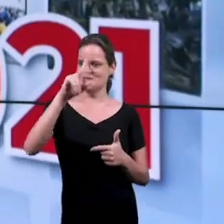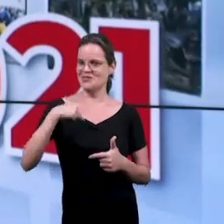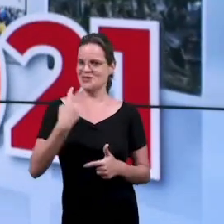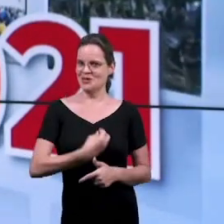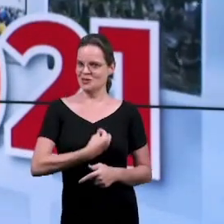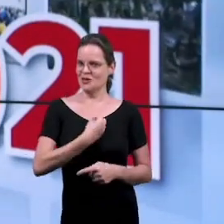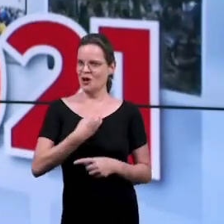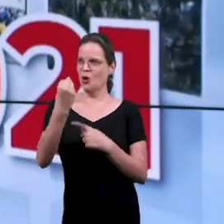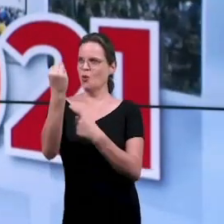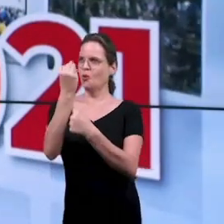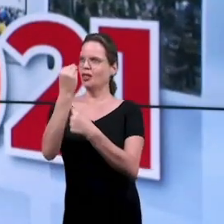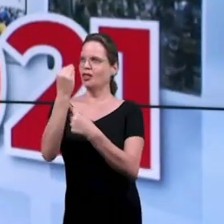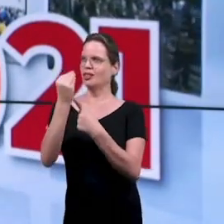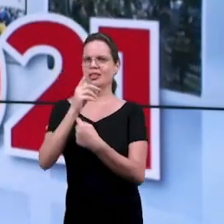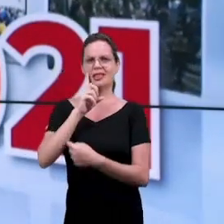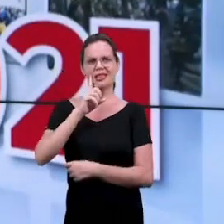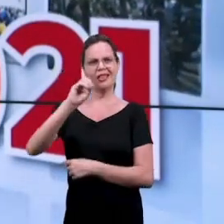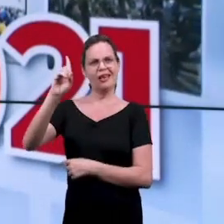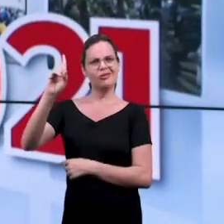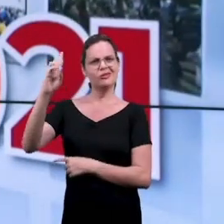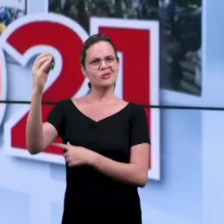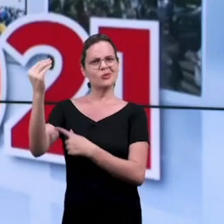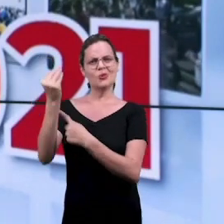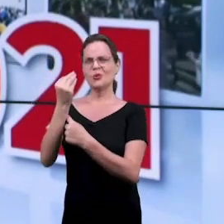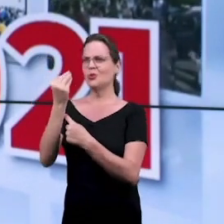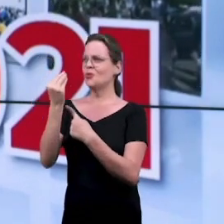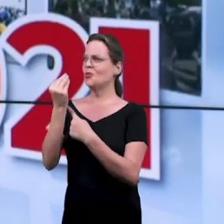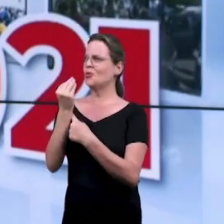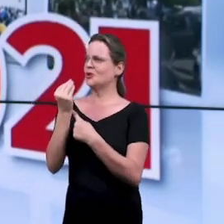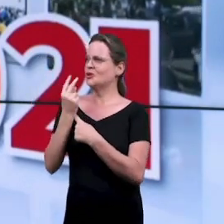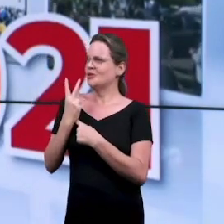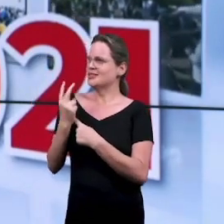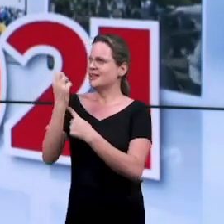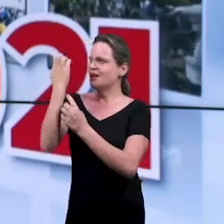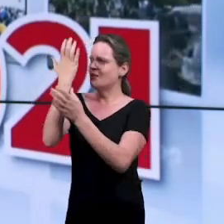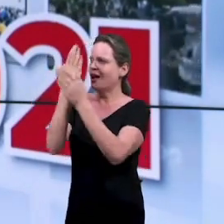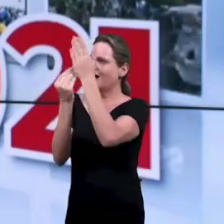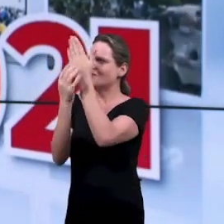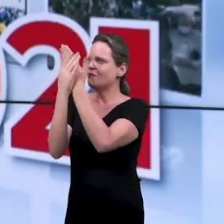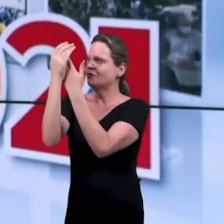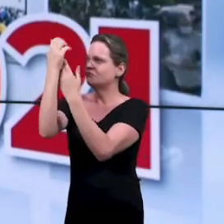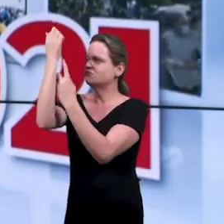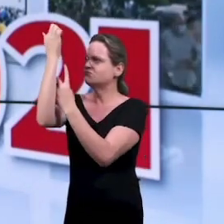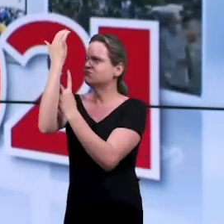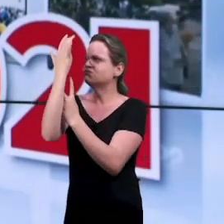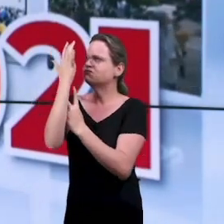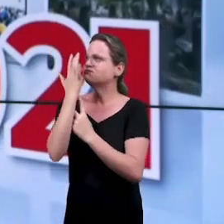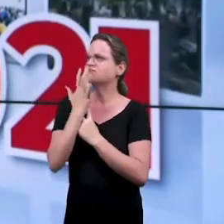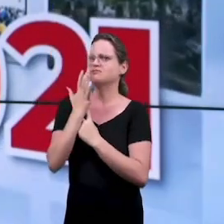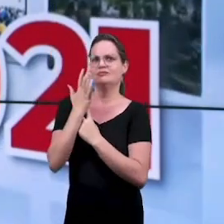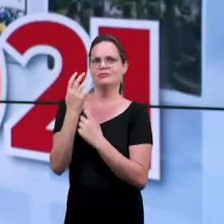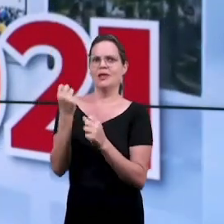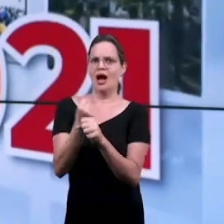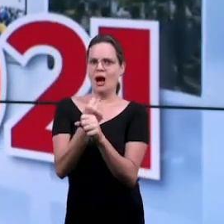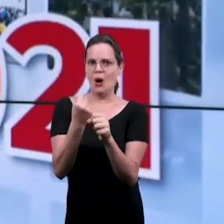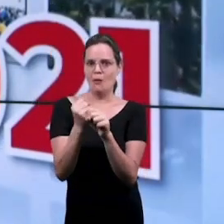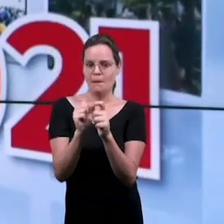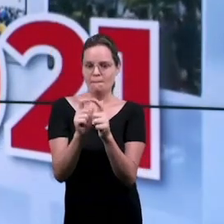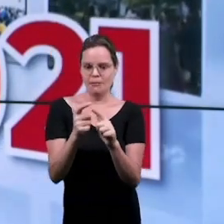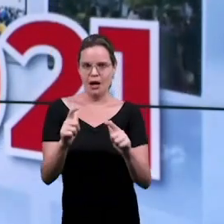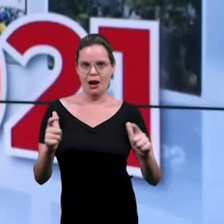la operación del Señor en nuestras vidas, el cuidado de un Dios que nos abrigó bajo las alas del